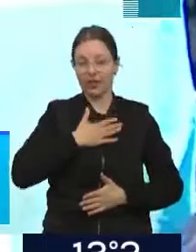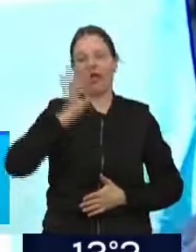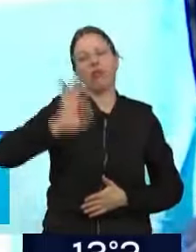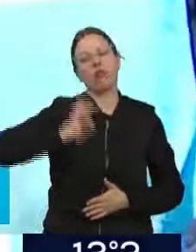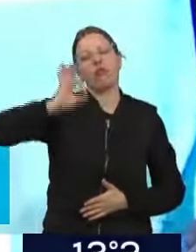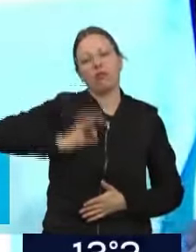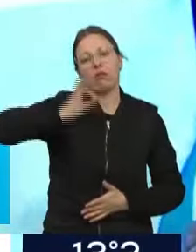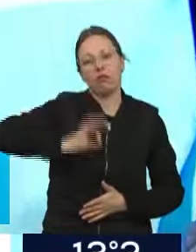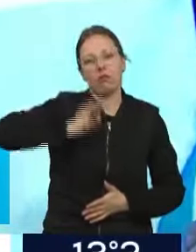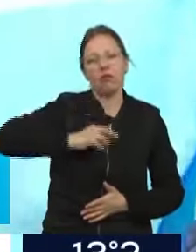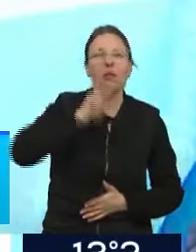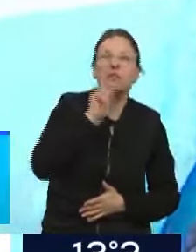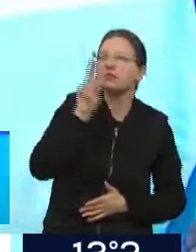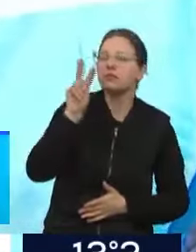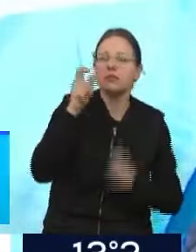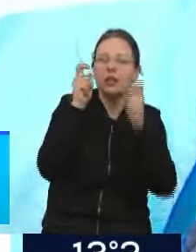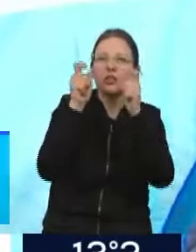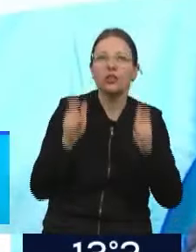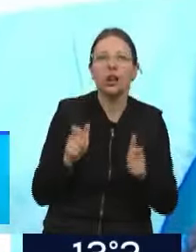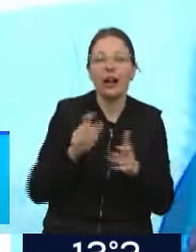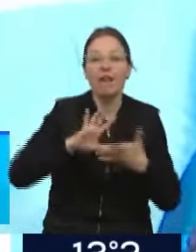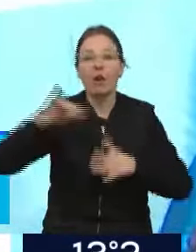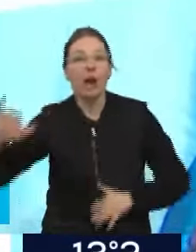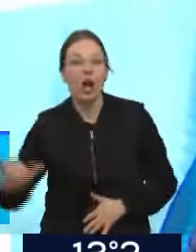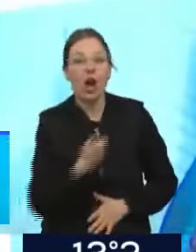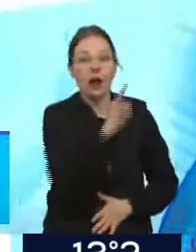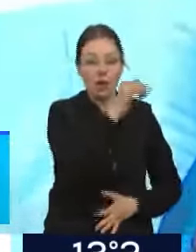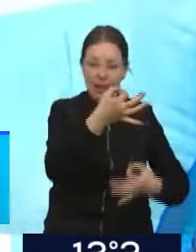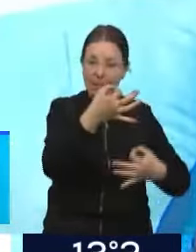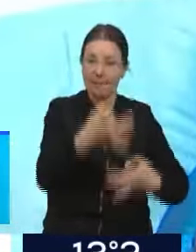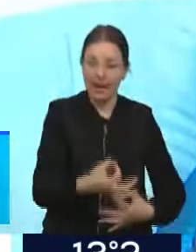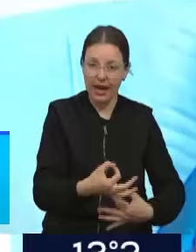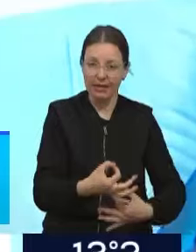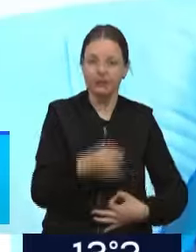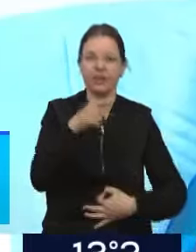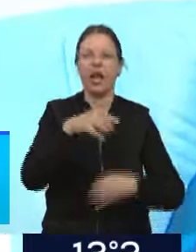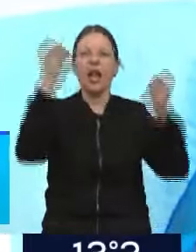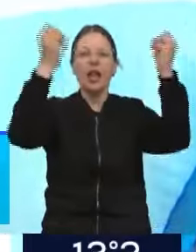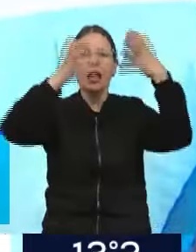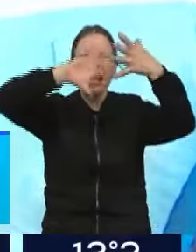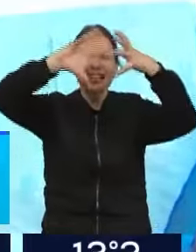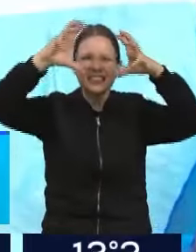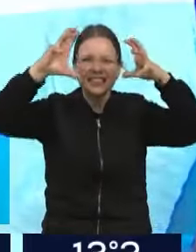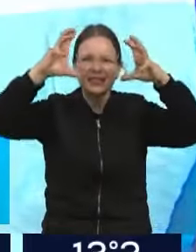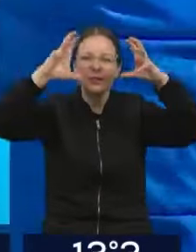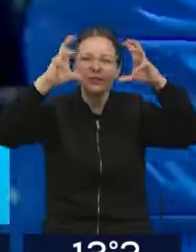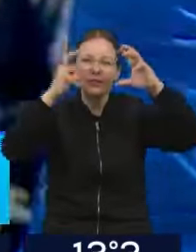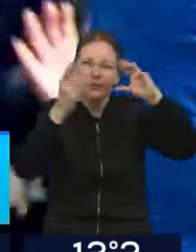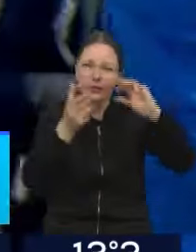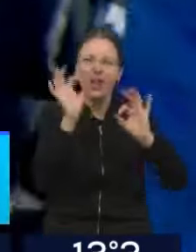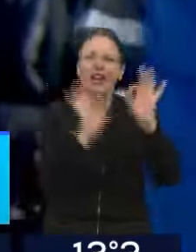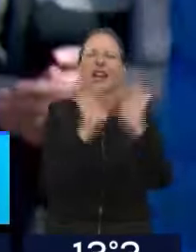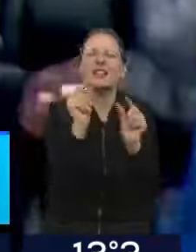seguir las tormentas a través del radar, cómo los aviones cuando actúan en tiempo y forma bajan los parámetros de las tormentas, produciendo granizo mucho más chico.